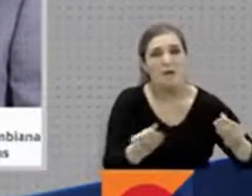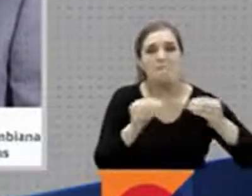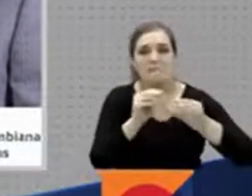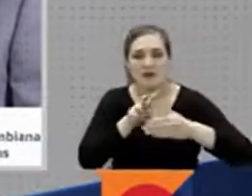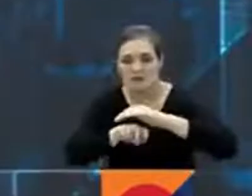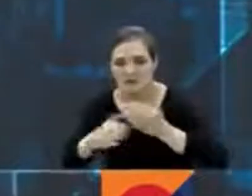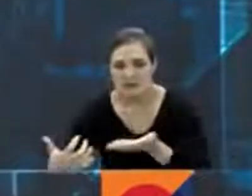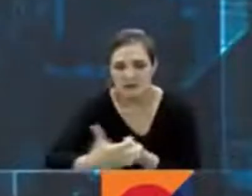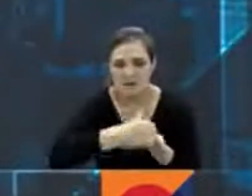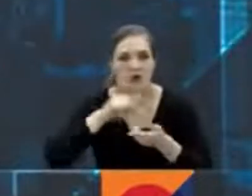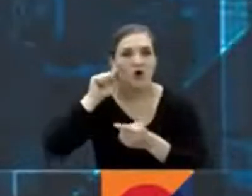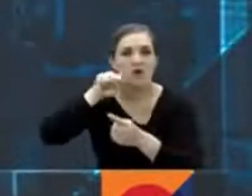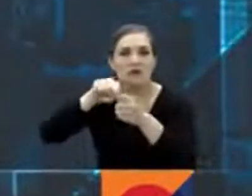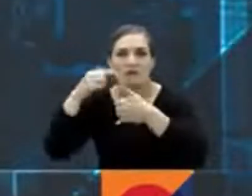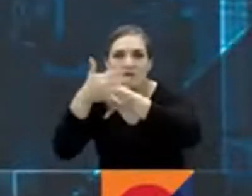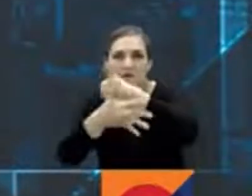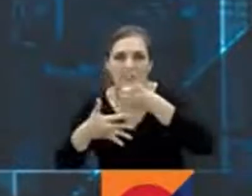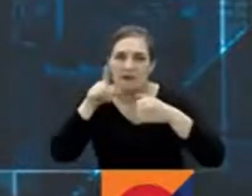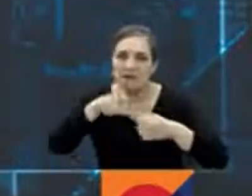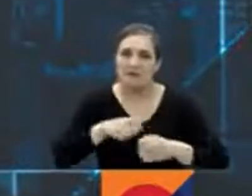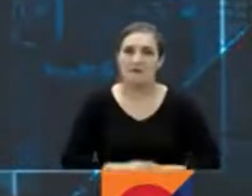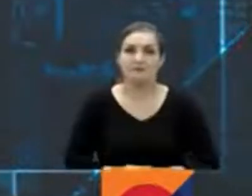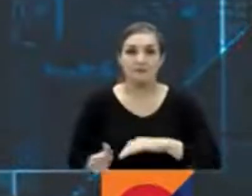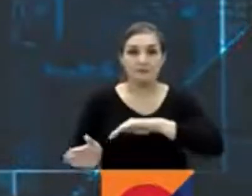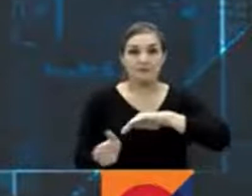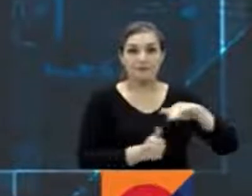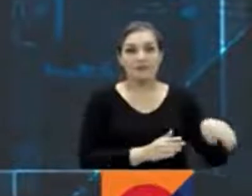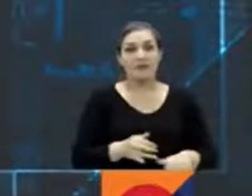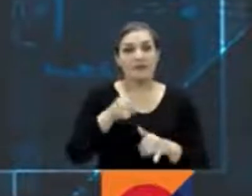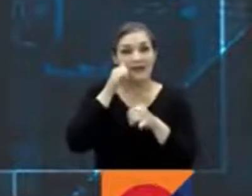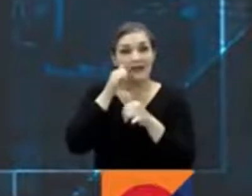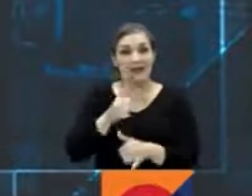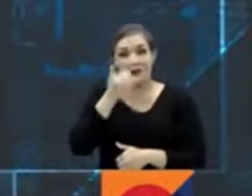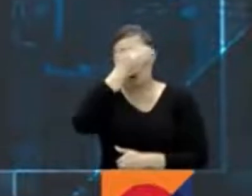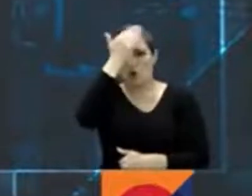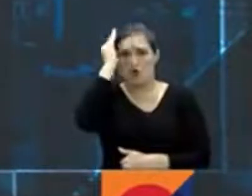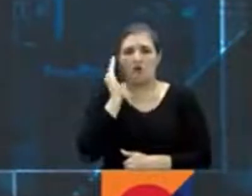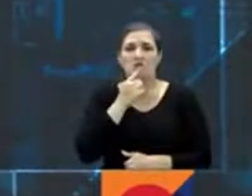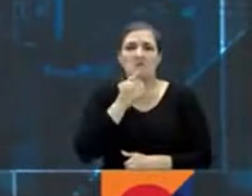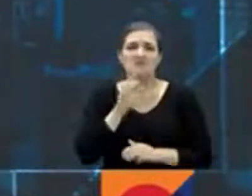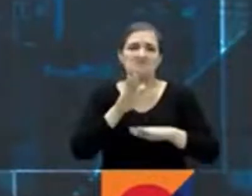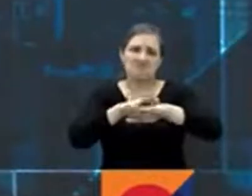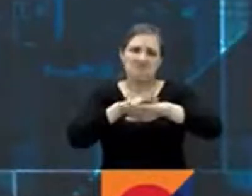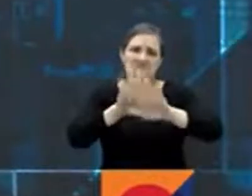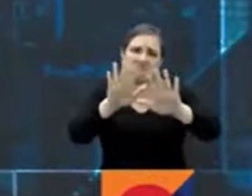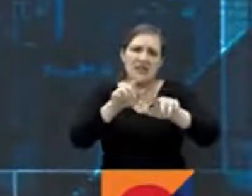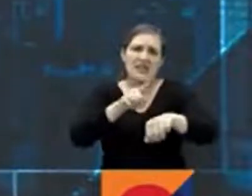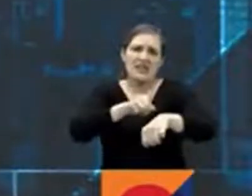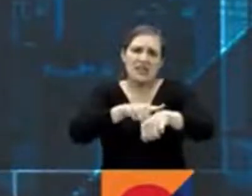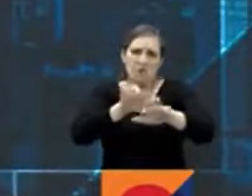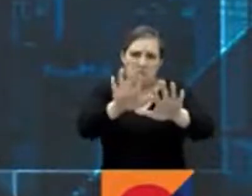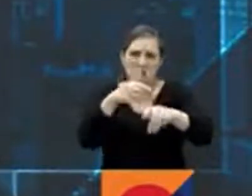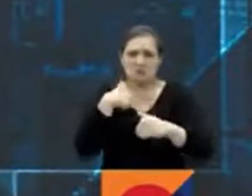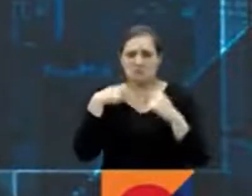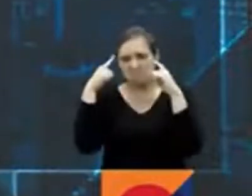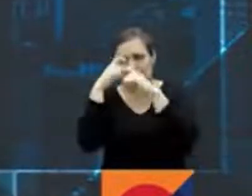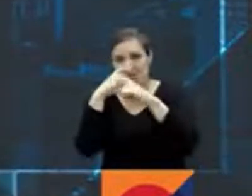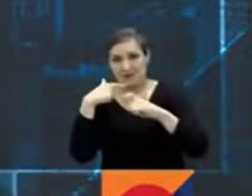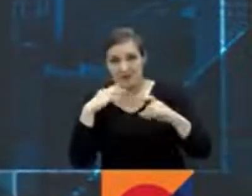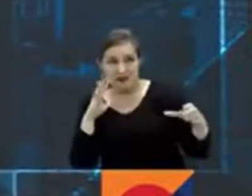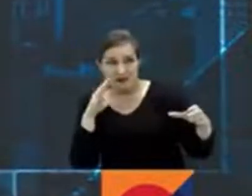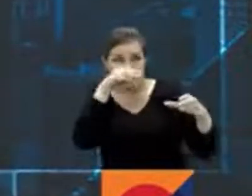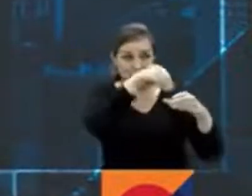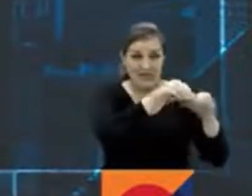las regiones. Por su parte, el ingeniero Rodolfo Hernández anunció que se tomará un tiempo para pensar si acepta la curul en el Congreso de